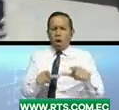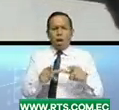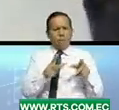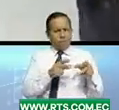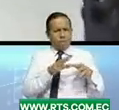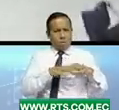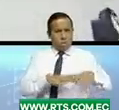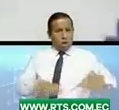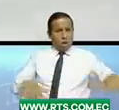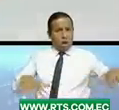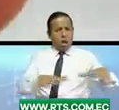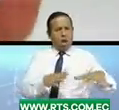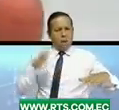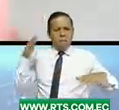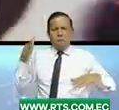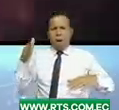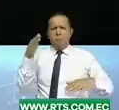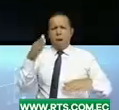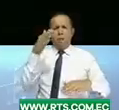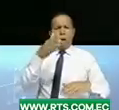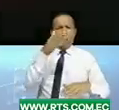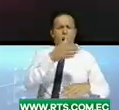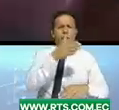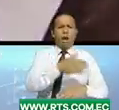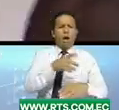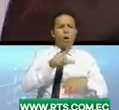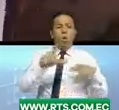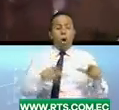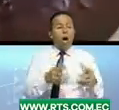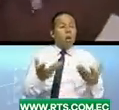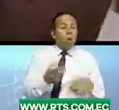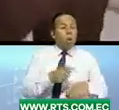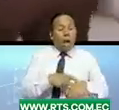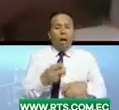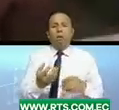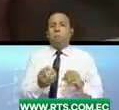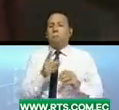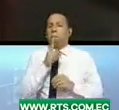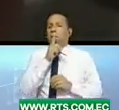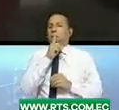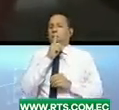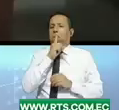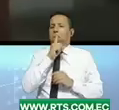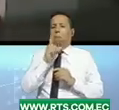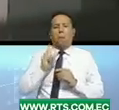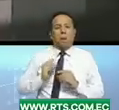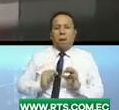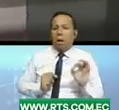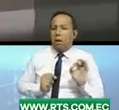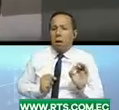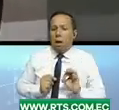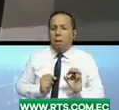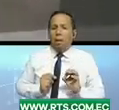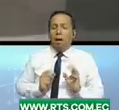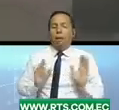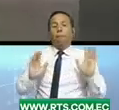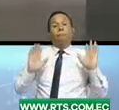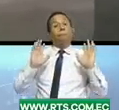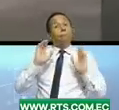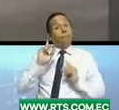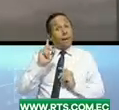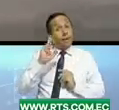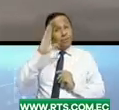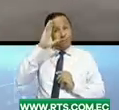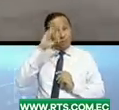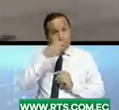intervenidos. No nos dijeron o nos precisaron la hora, ni tampoco nos dijeron qué lugares serían. Sin embargo, pues la policía ya está lista, va a